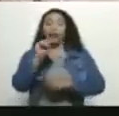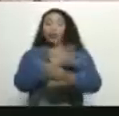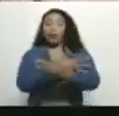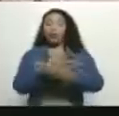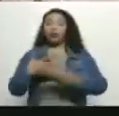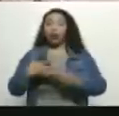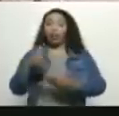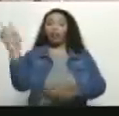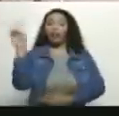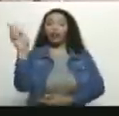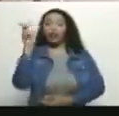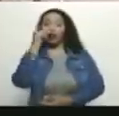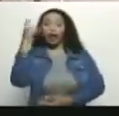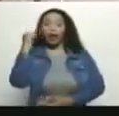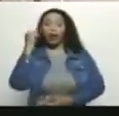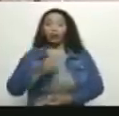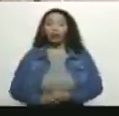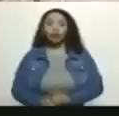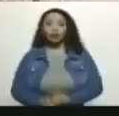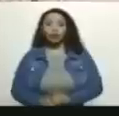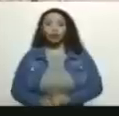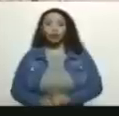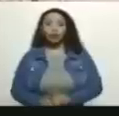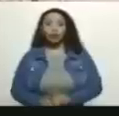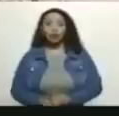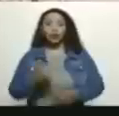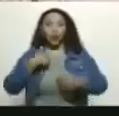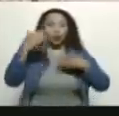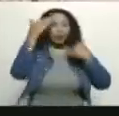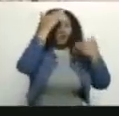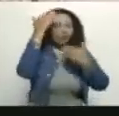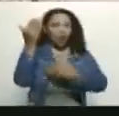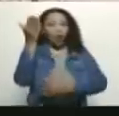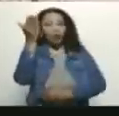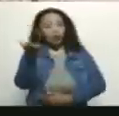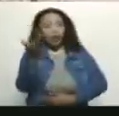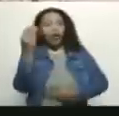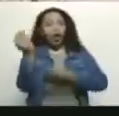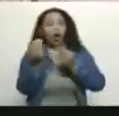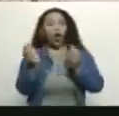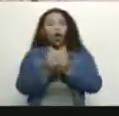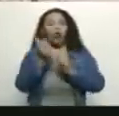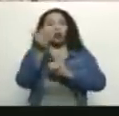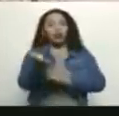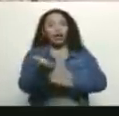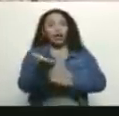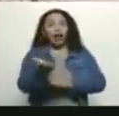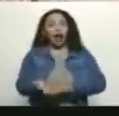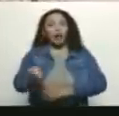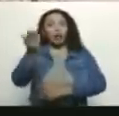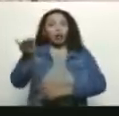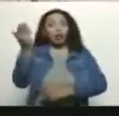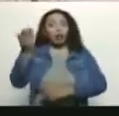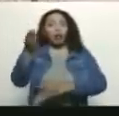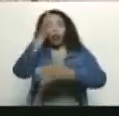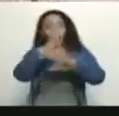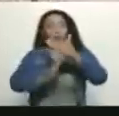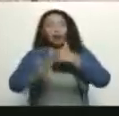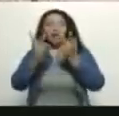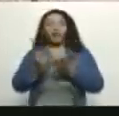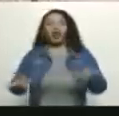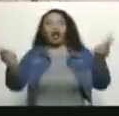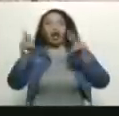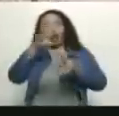de venezolanos y venezolanas, le saludo a usted y con usted al glorioso, noble, valiente